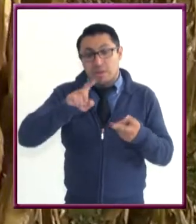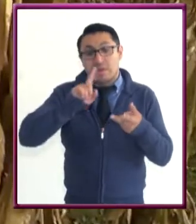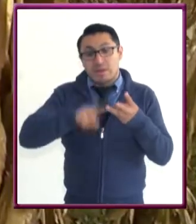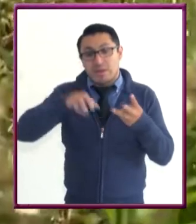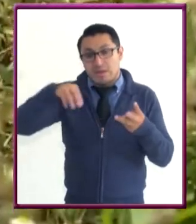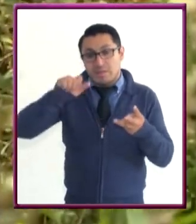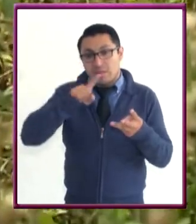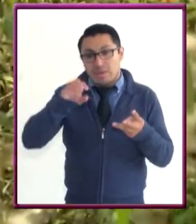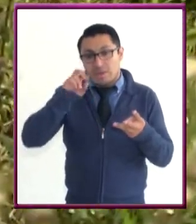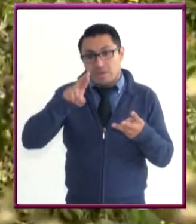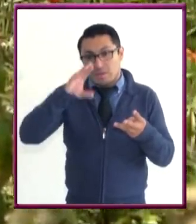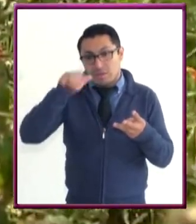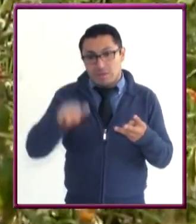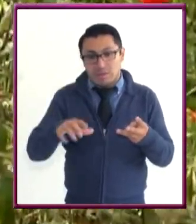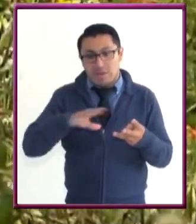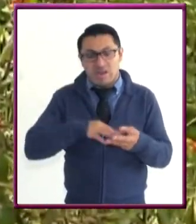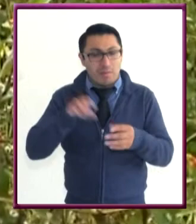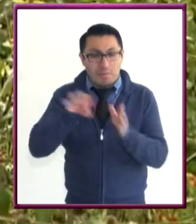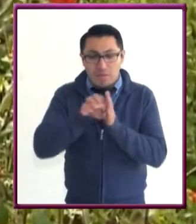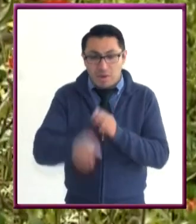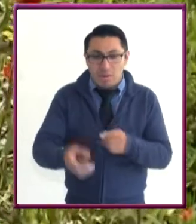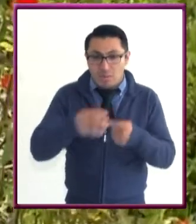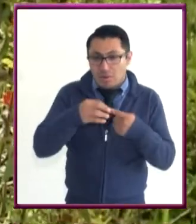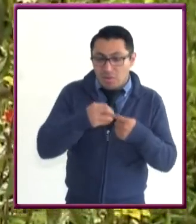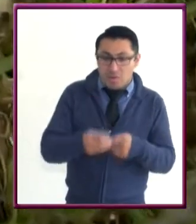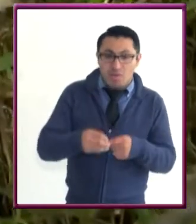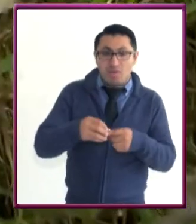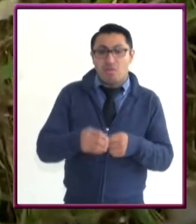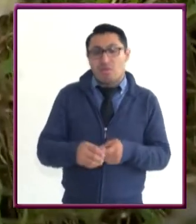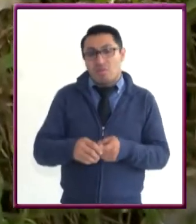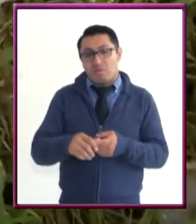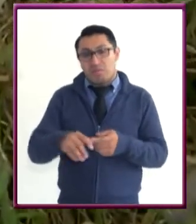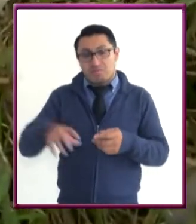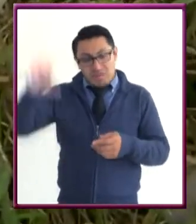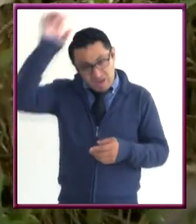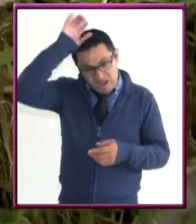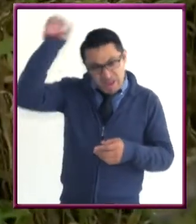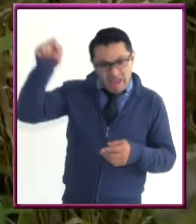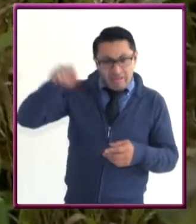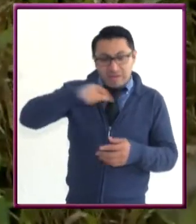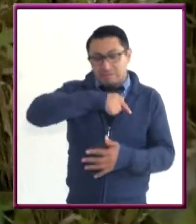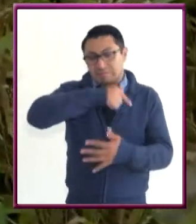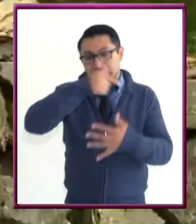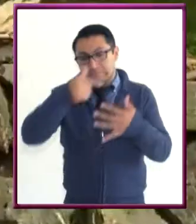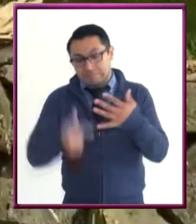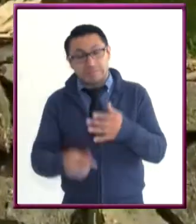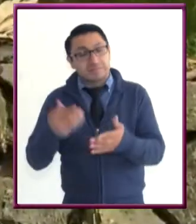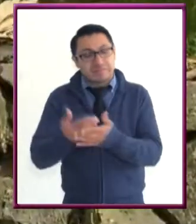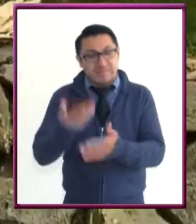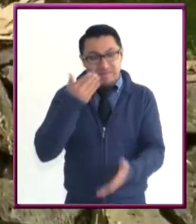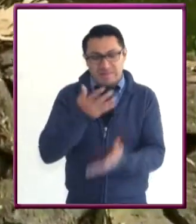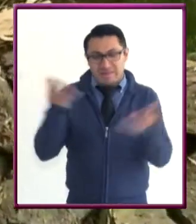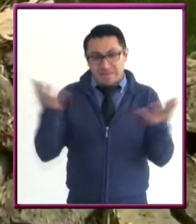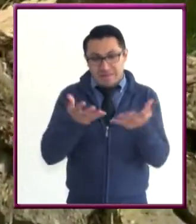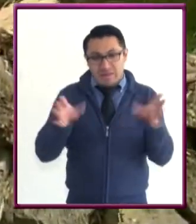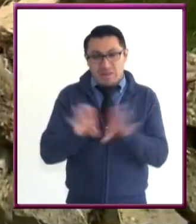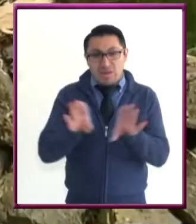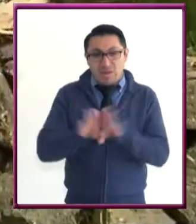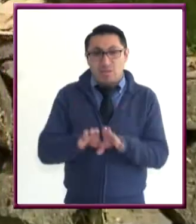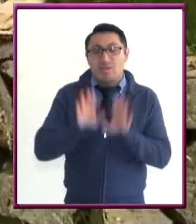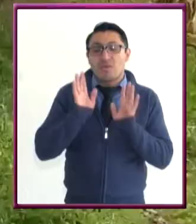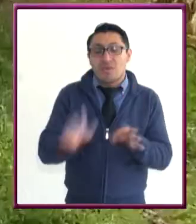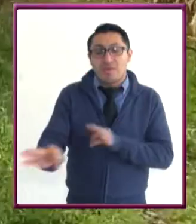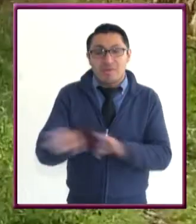sería la mazorca, con asociación ya sea frijol, haba, calabaza, chilacayote. También retomé lo que se hacían antes, ¿no? De formar